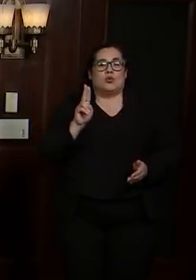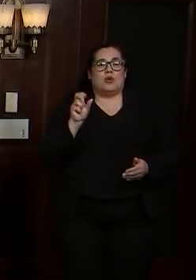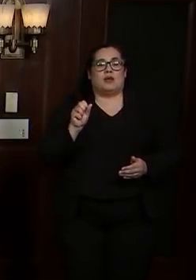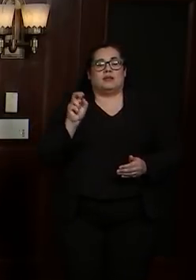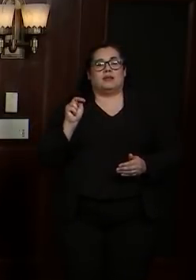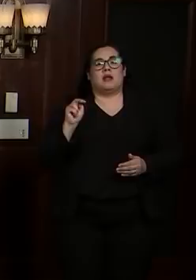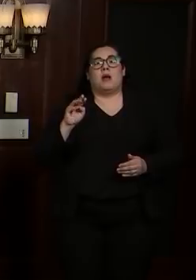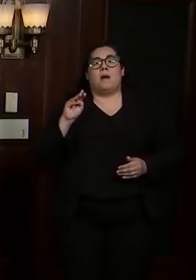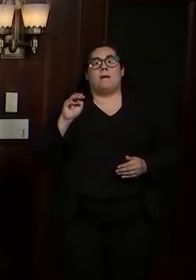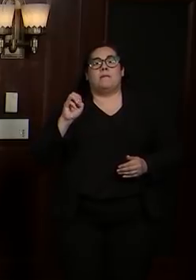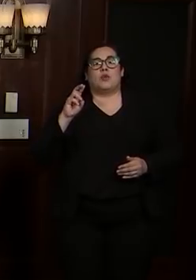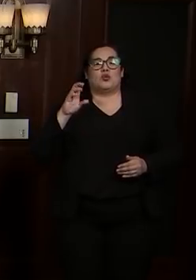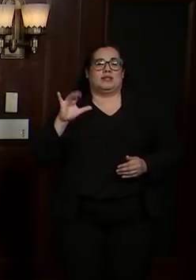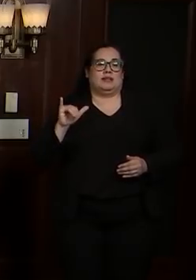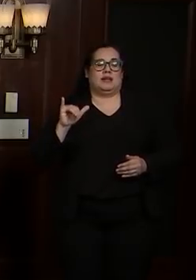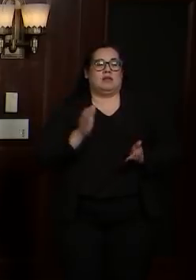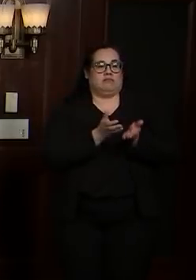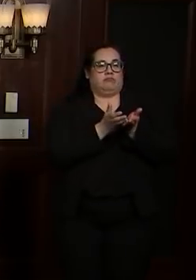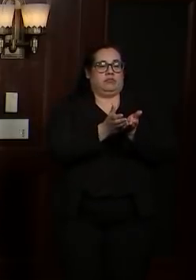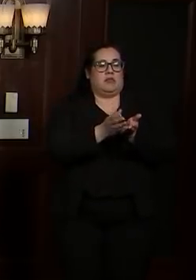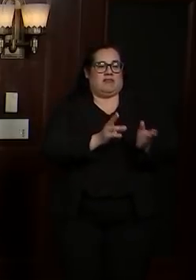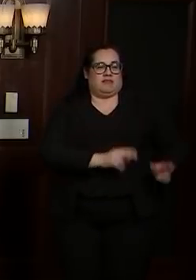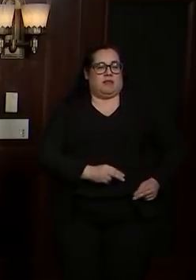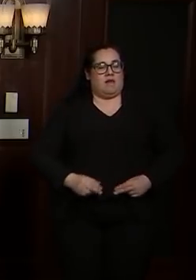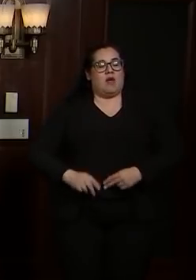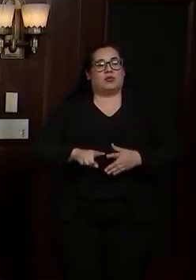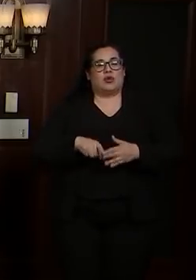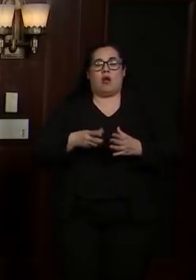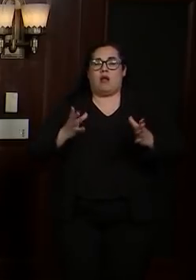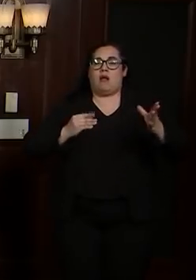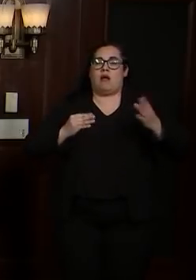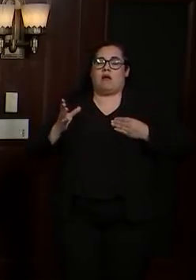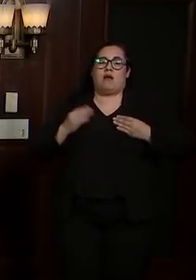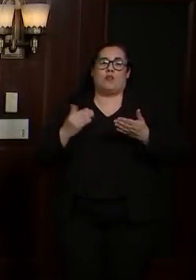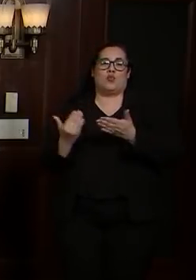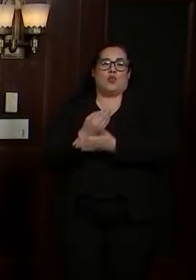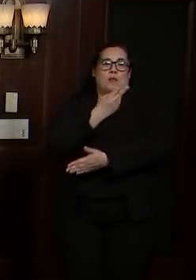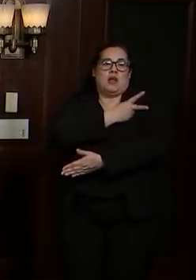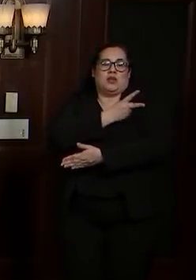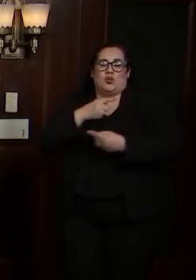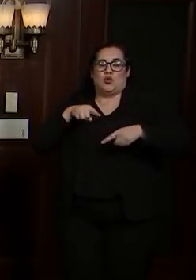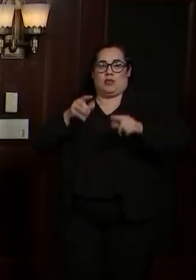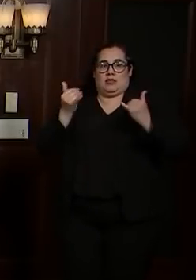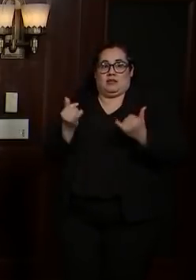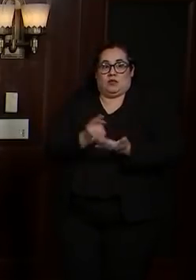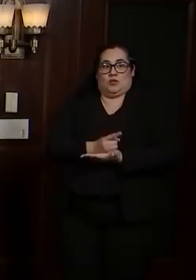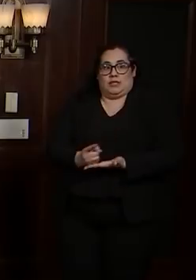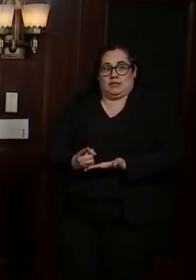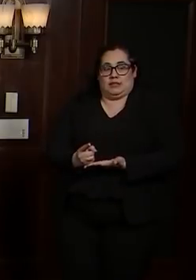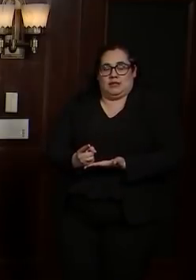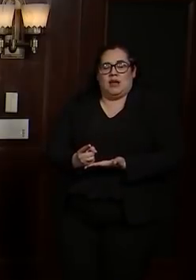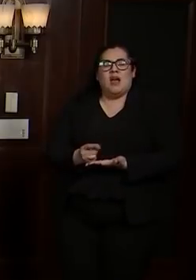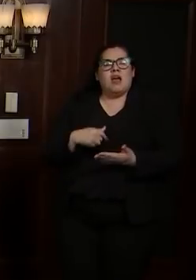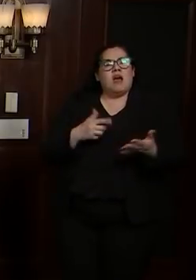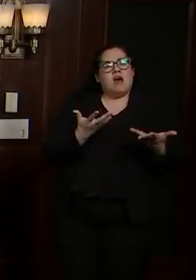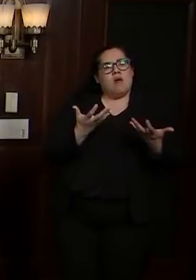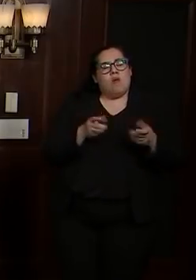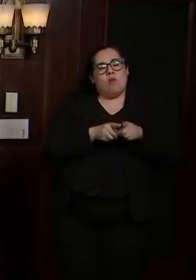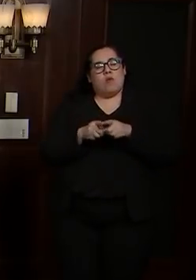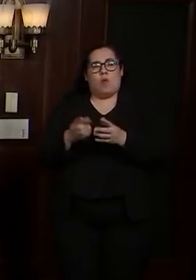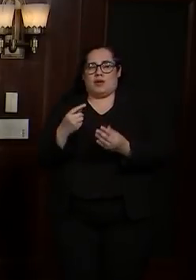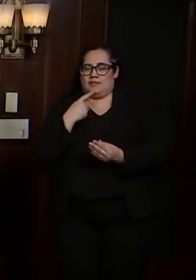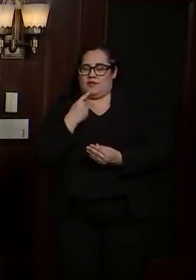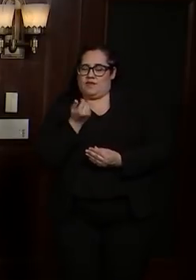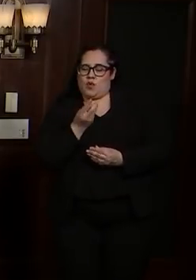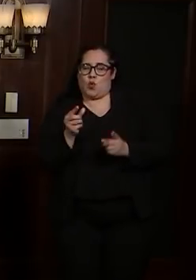USNS Mercy ha empezado a admitir pacientes durante esta semana. Quisiera también decir